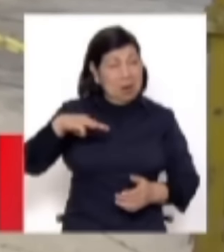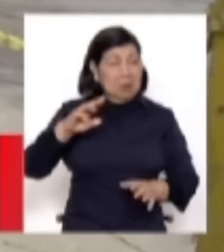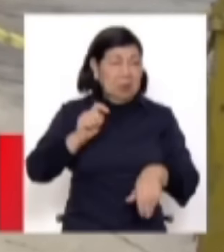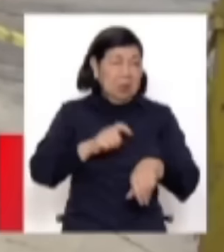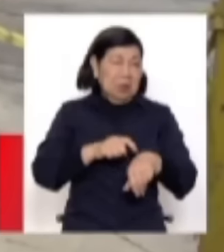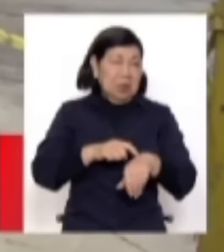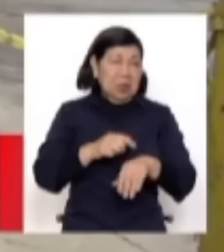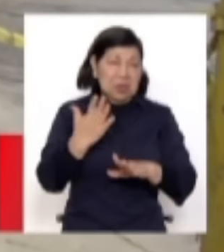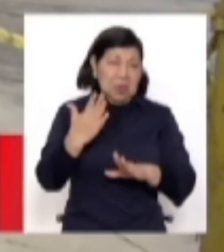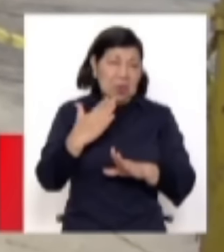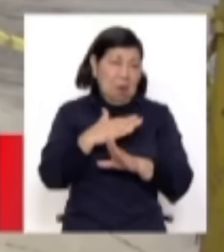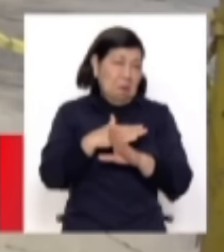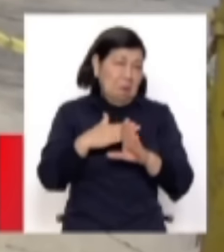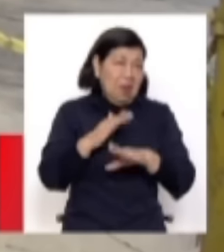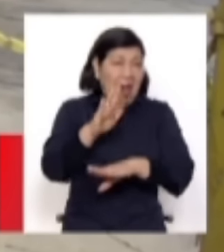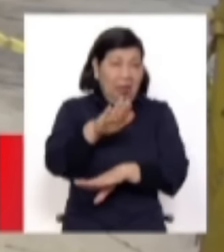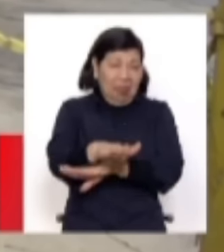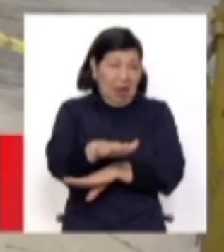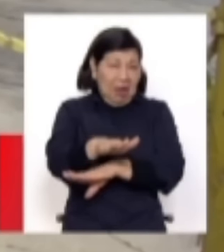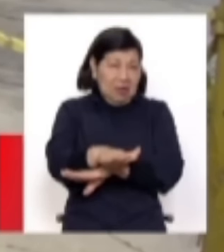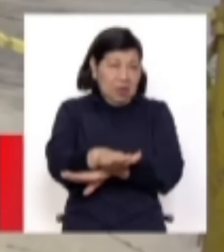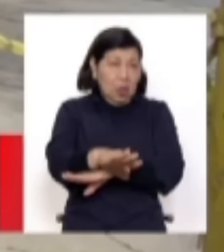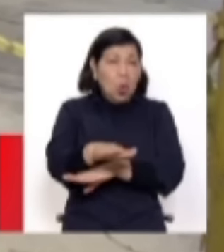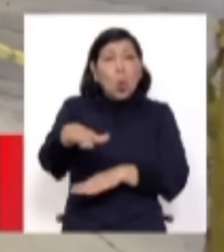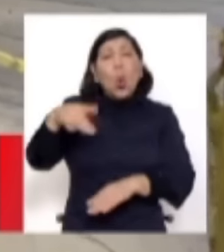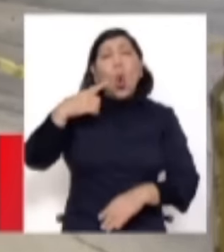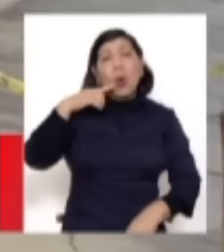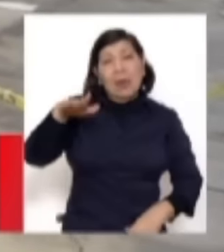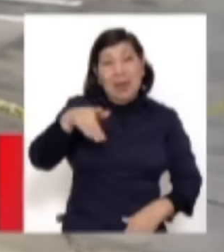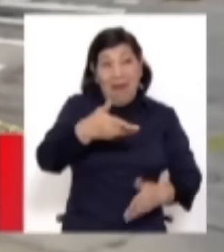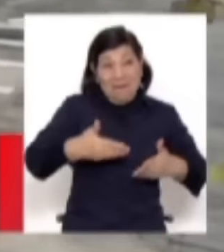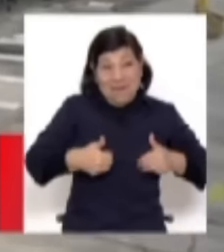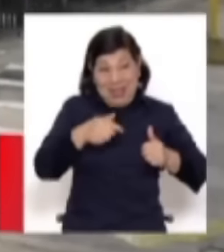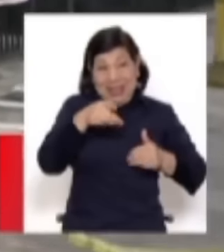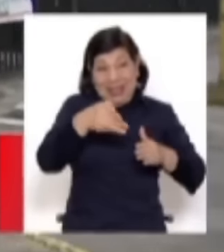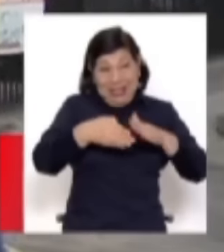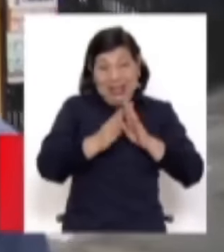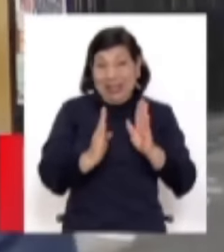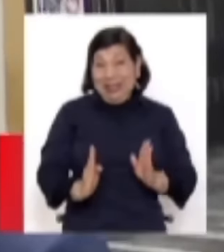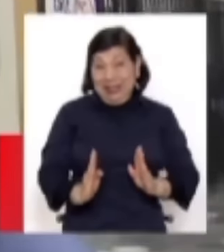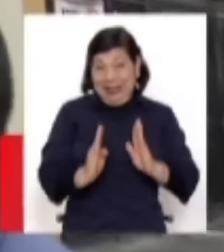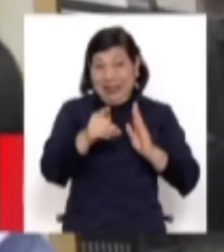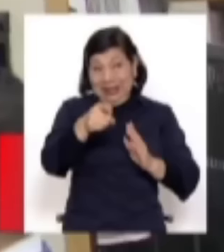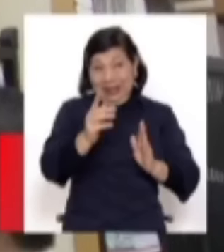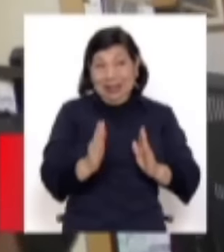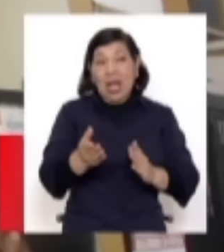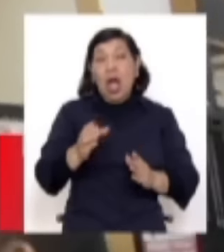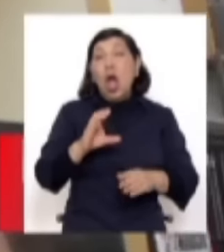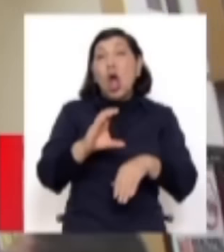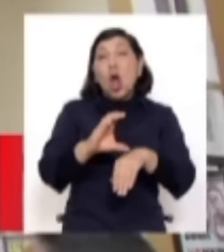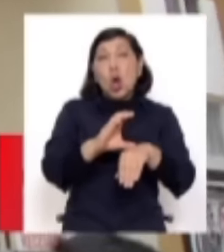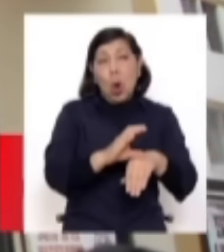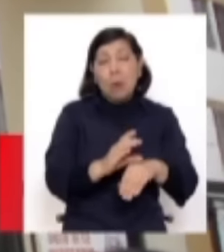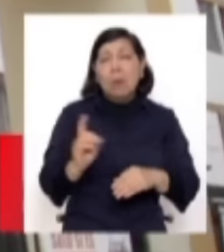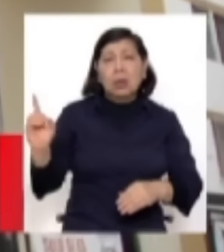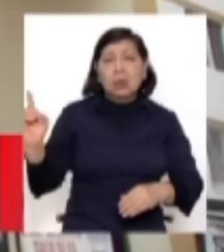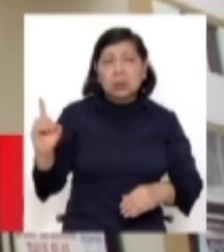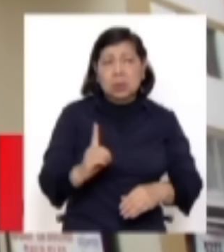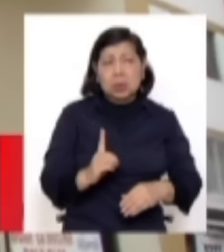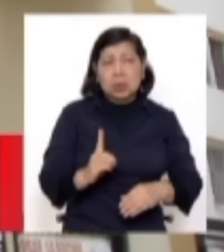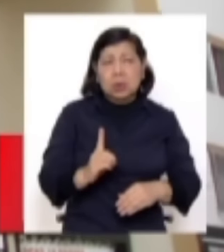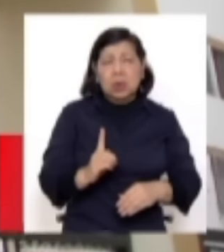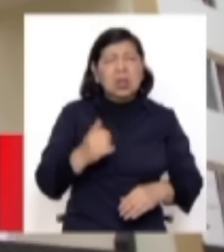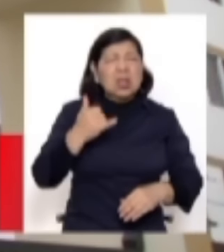las 5:30 de la tarde, un niño que vive aquí en el condominio Las Torres, en el distrito de Comas, recibe